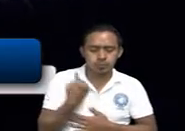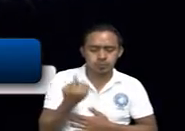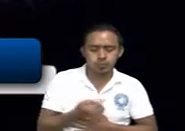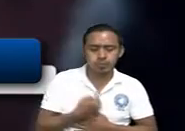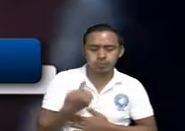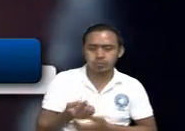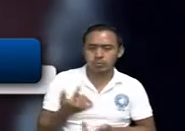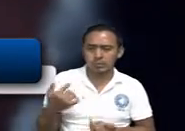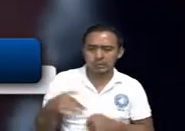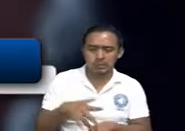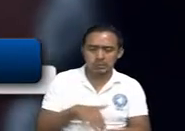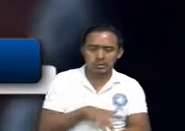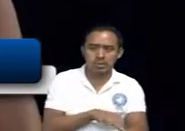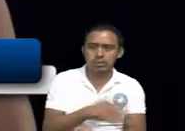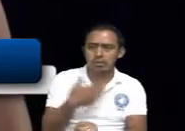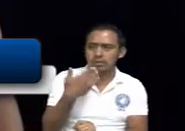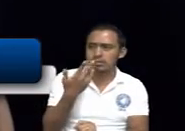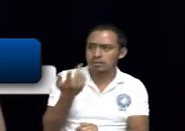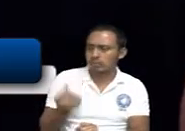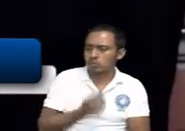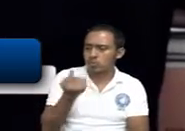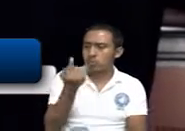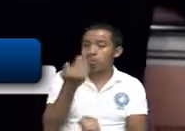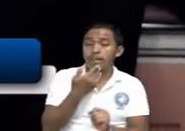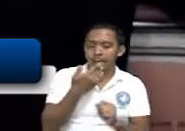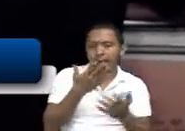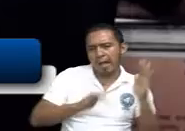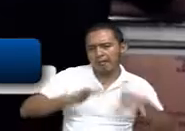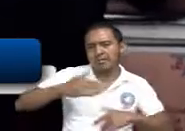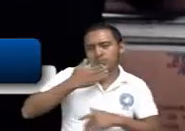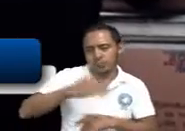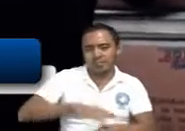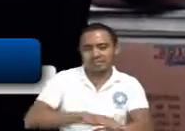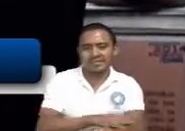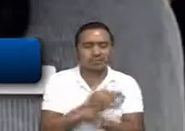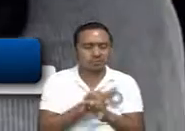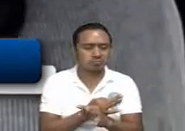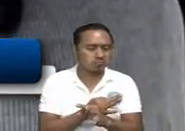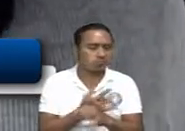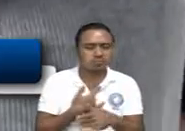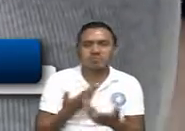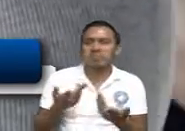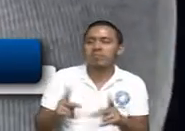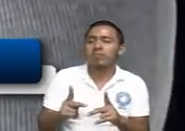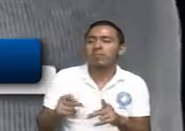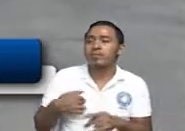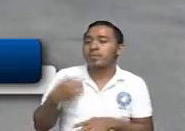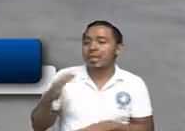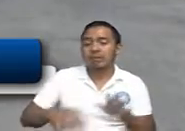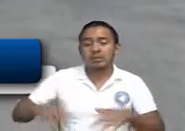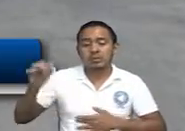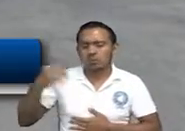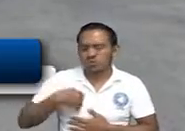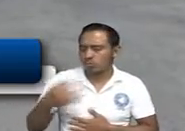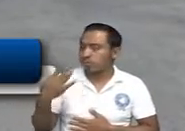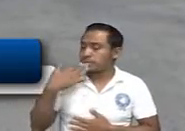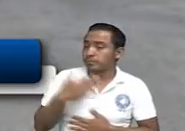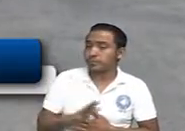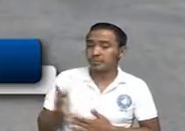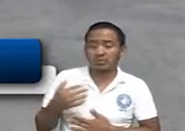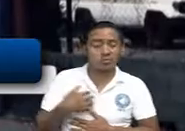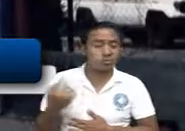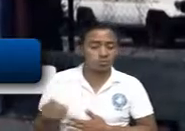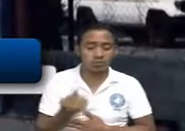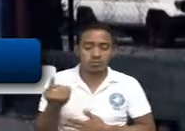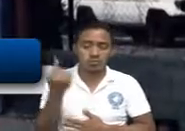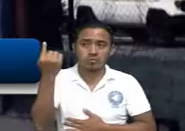de sentirse solo es buena, pero para otros no. La soledad, aunque curiosamente es algo que